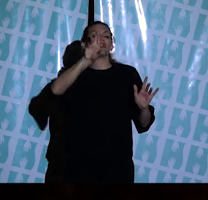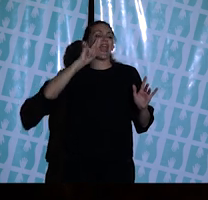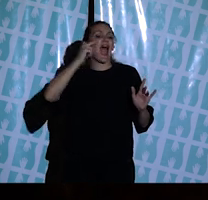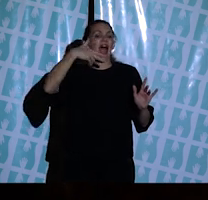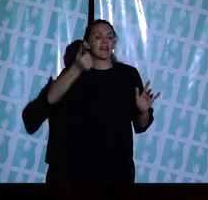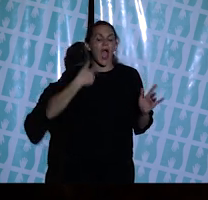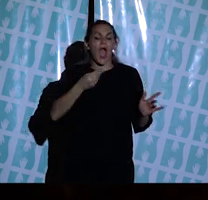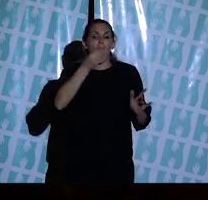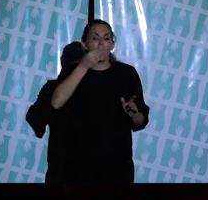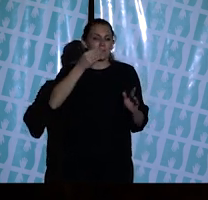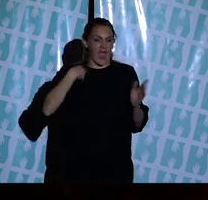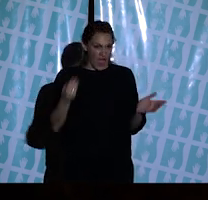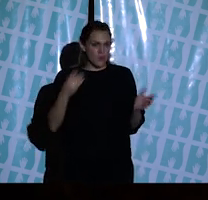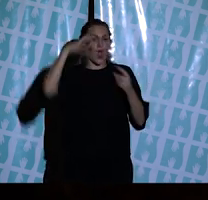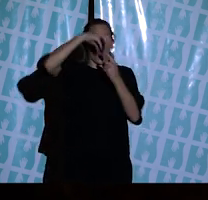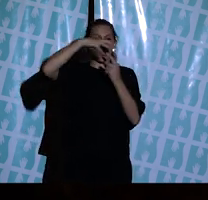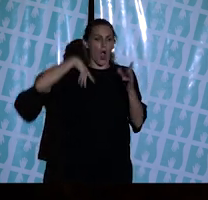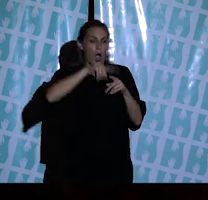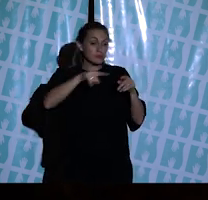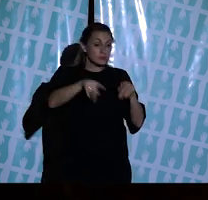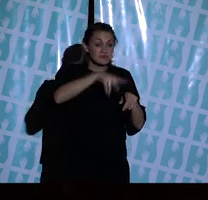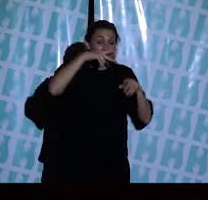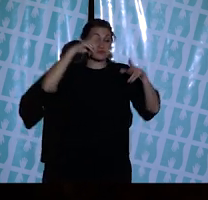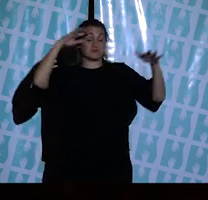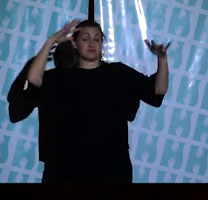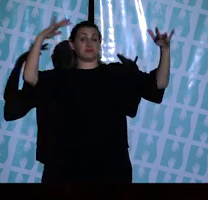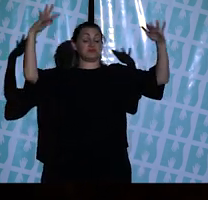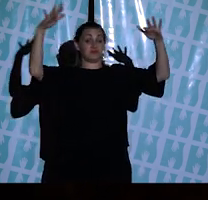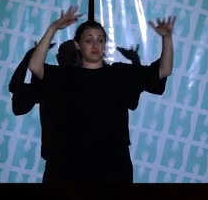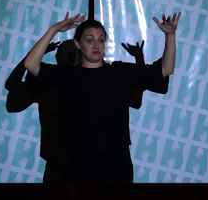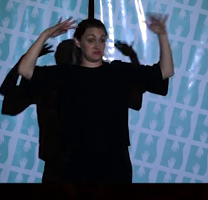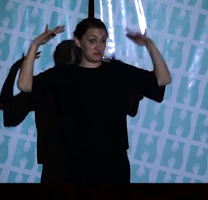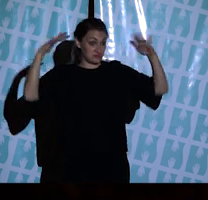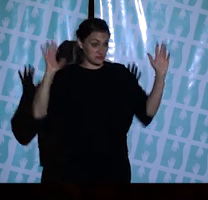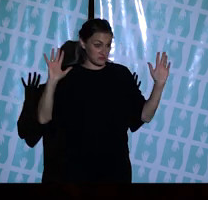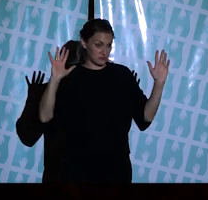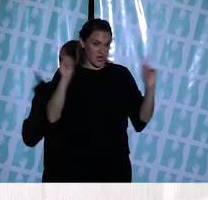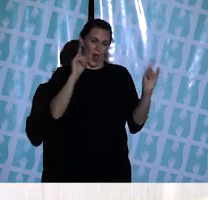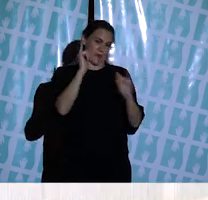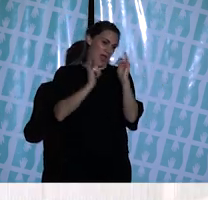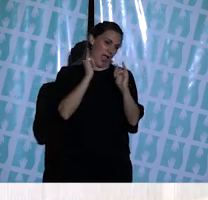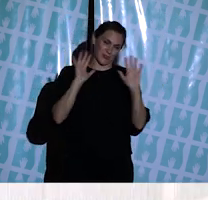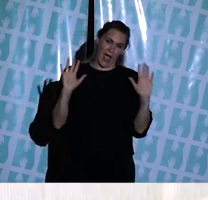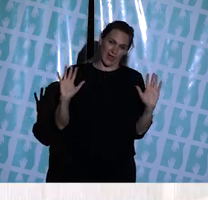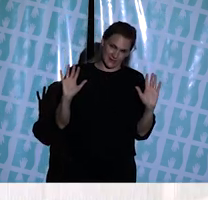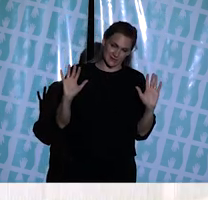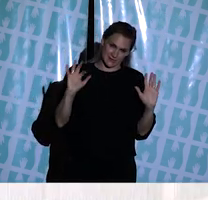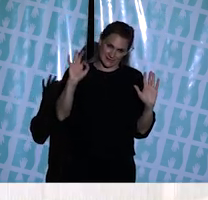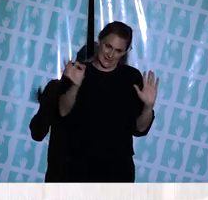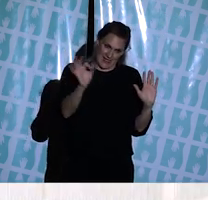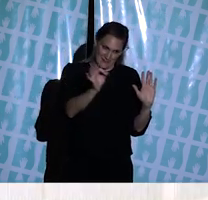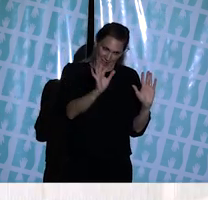un hongo que tiene propiedades alucinógenas y, bueno, no les voy a contar, pero tienen